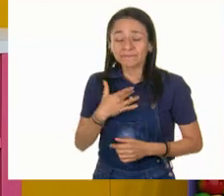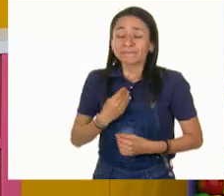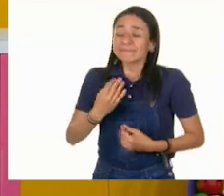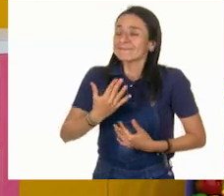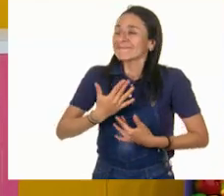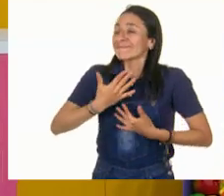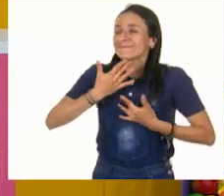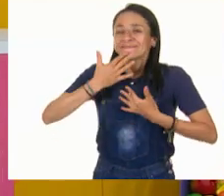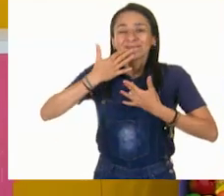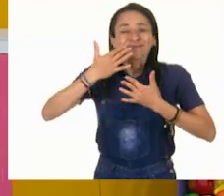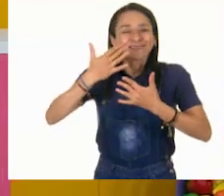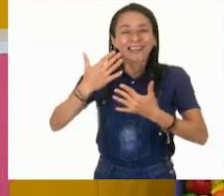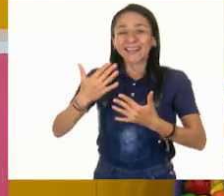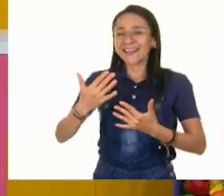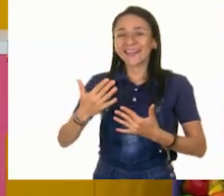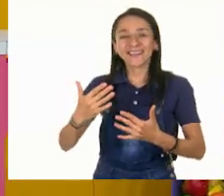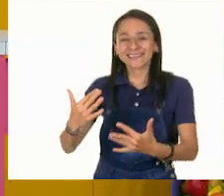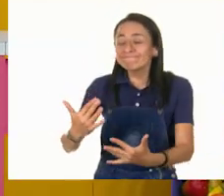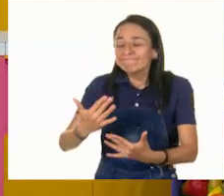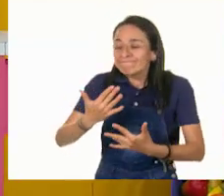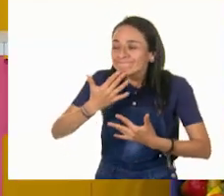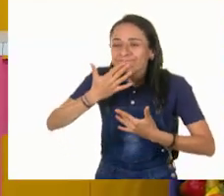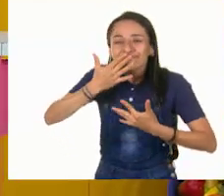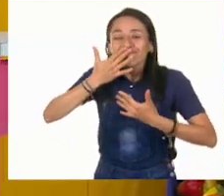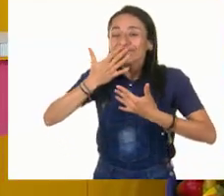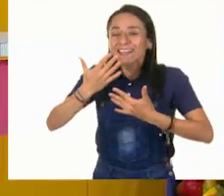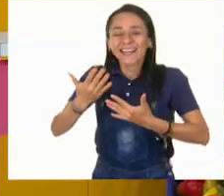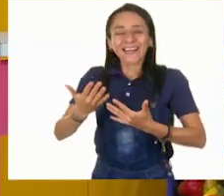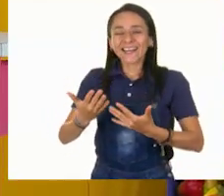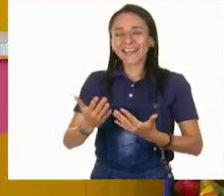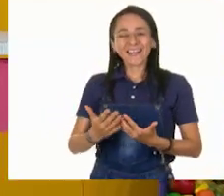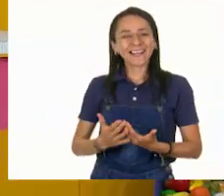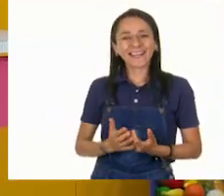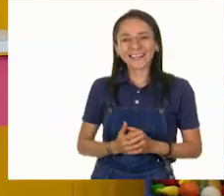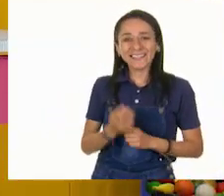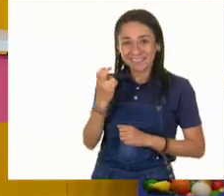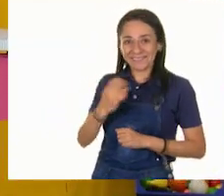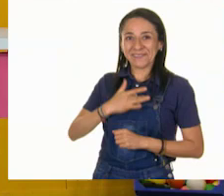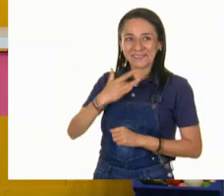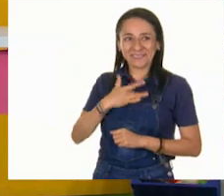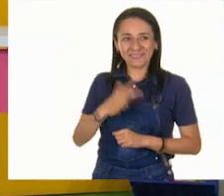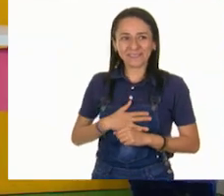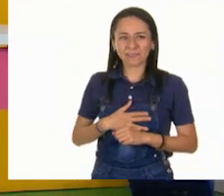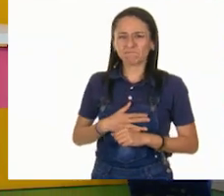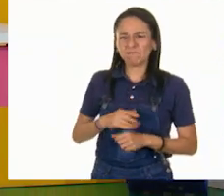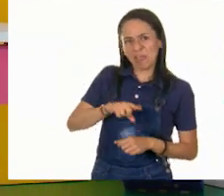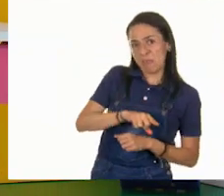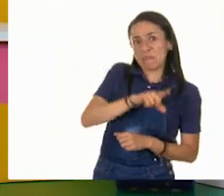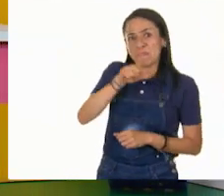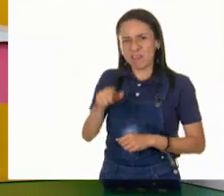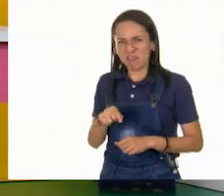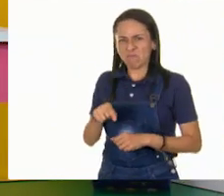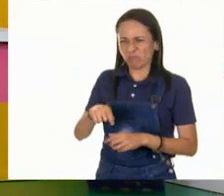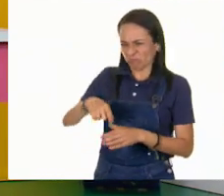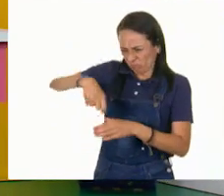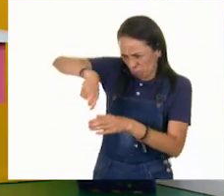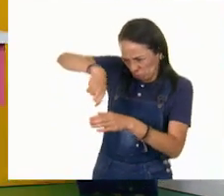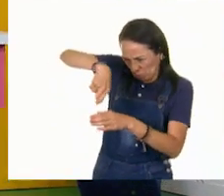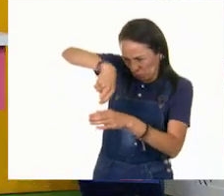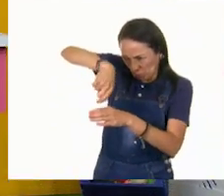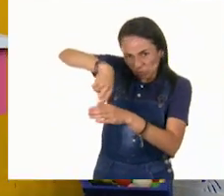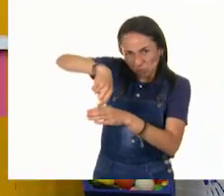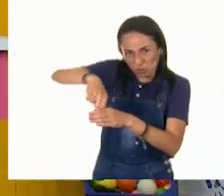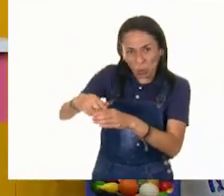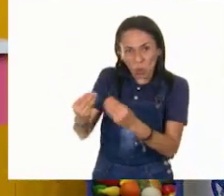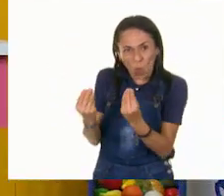sientes deleite, ¿verdad? Muy bien, muy entonces bien. El deleite y iría digamos aquí. ¡La máxima potencia! ¡Y nos falta uno!